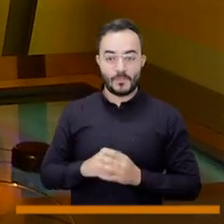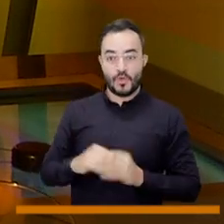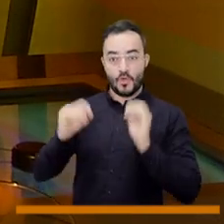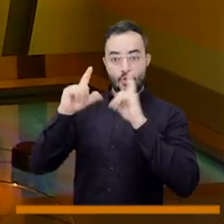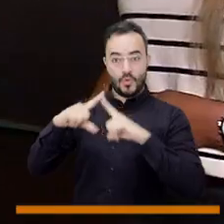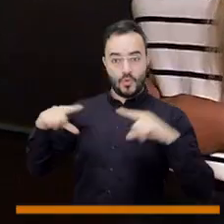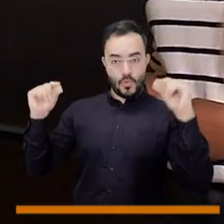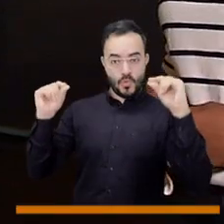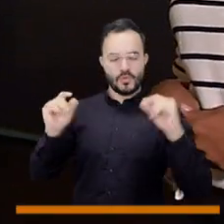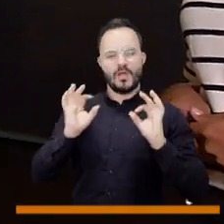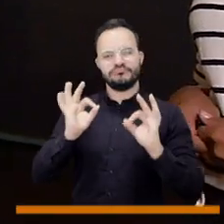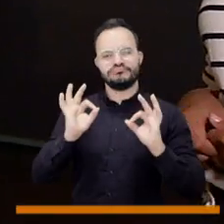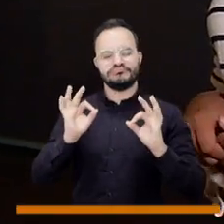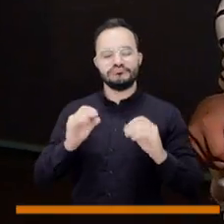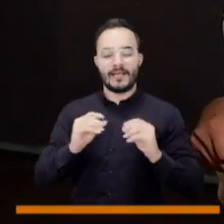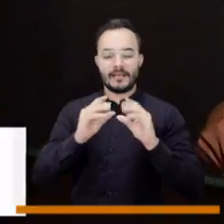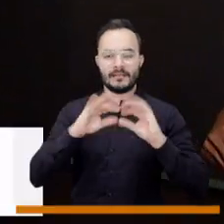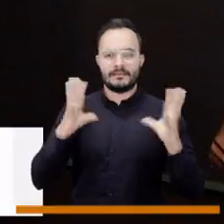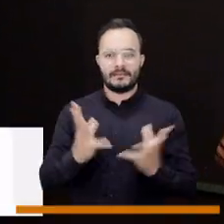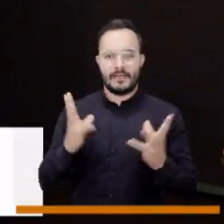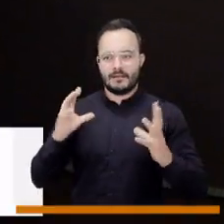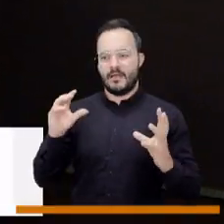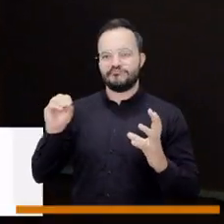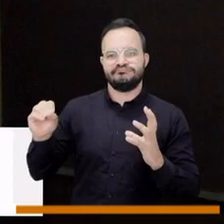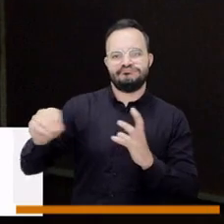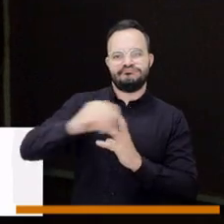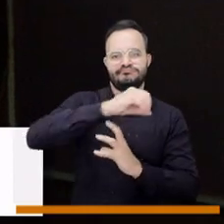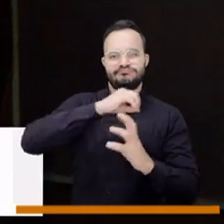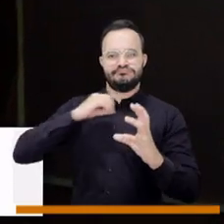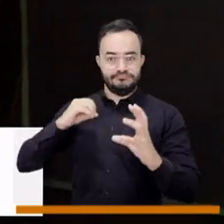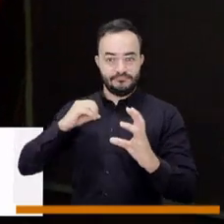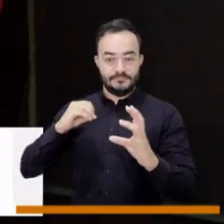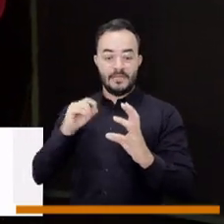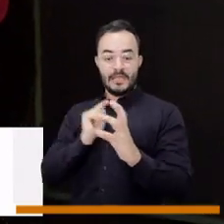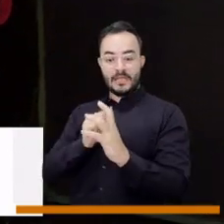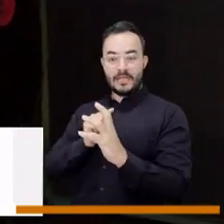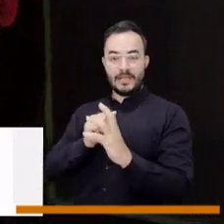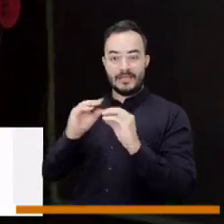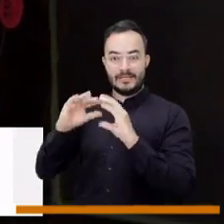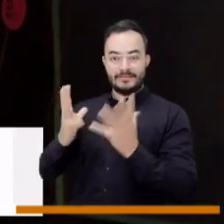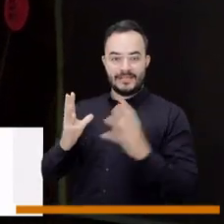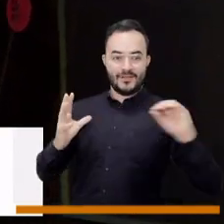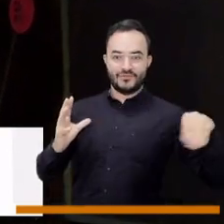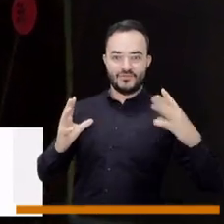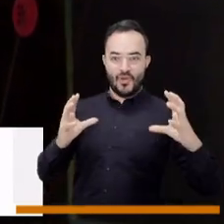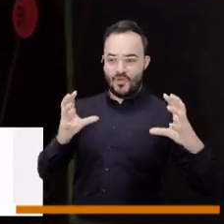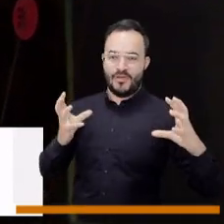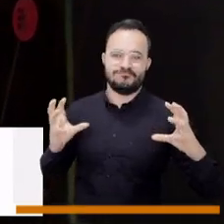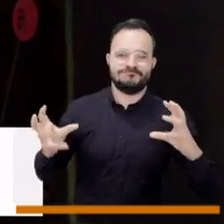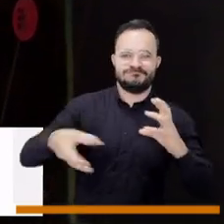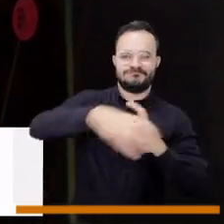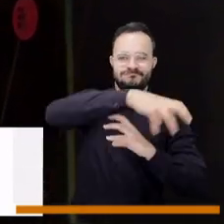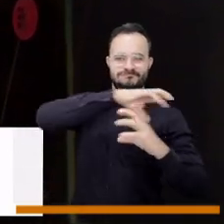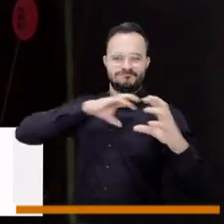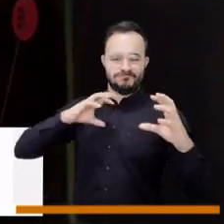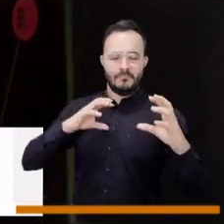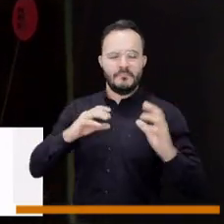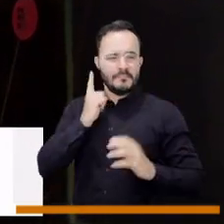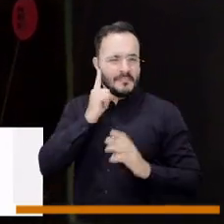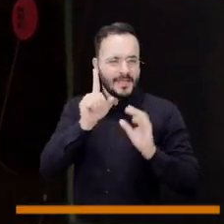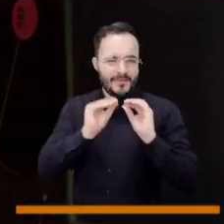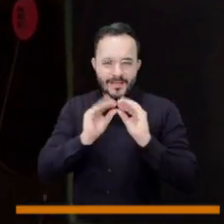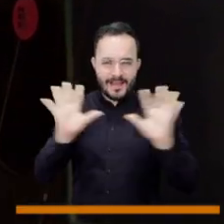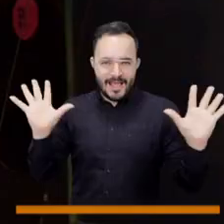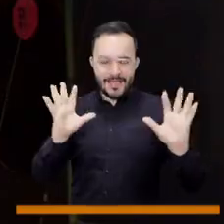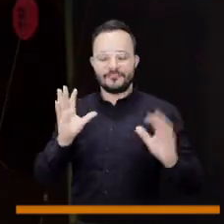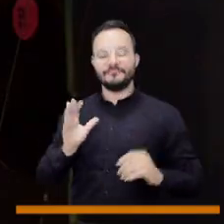la luna gira alrededor de la Tierra y la Tierra gira alrededor del Sol. Pero hay unas casualidades en esos giros,